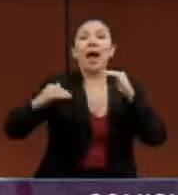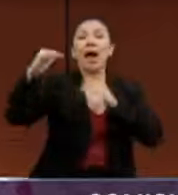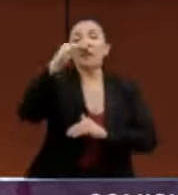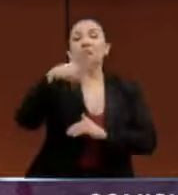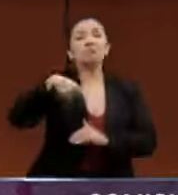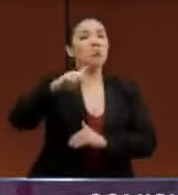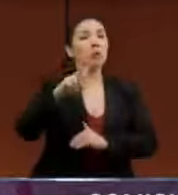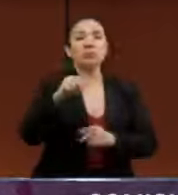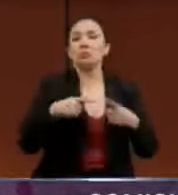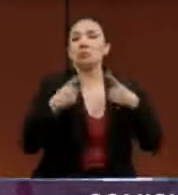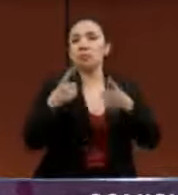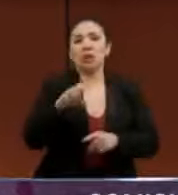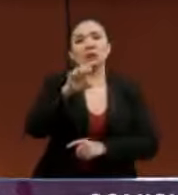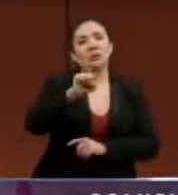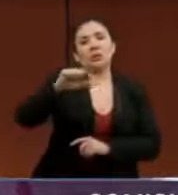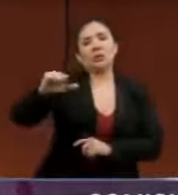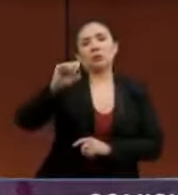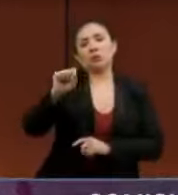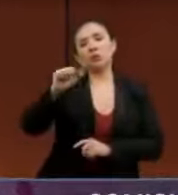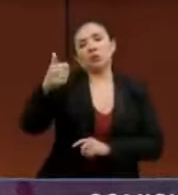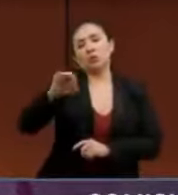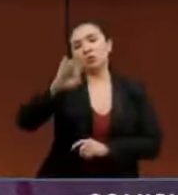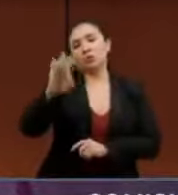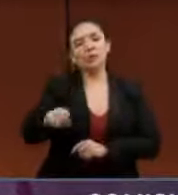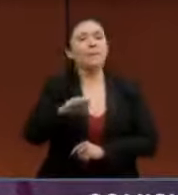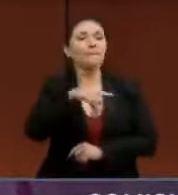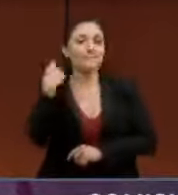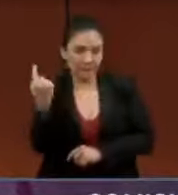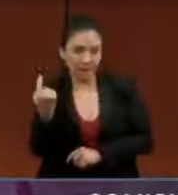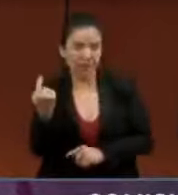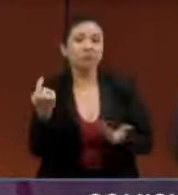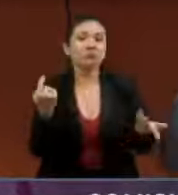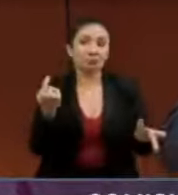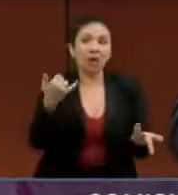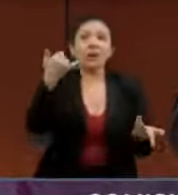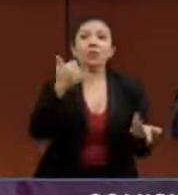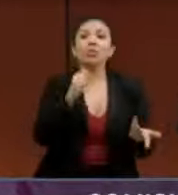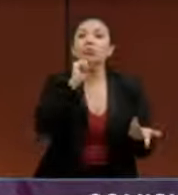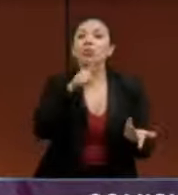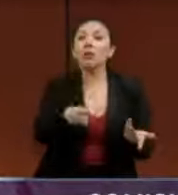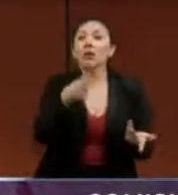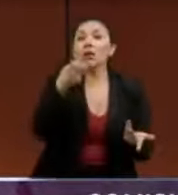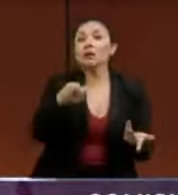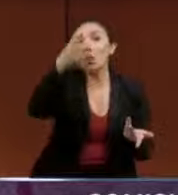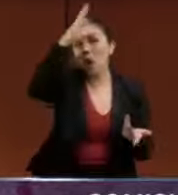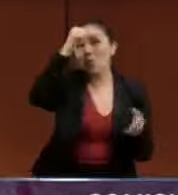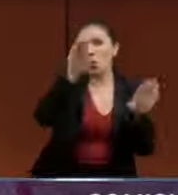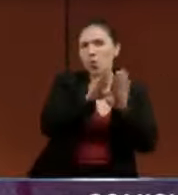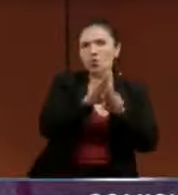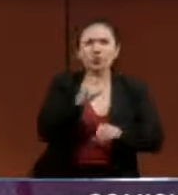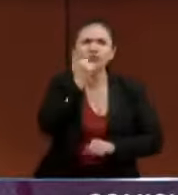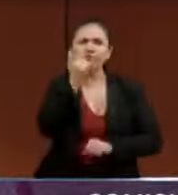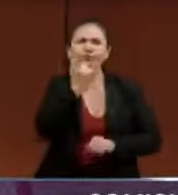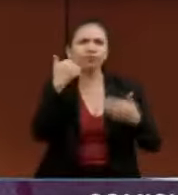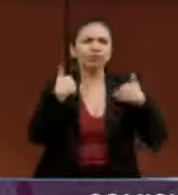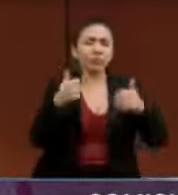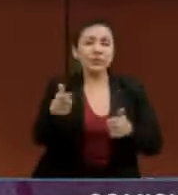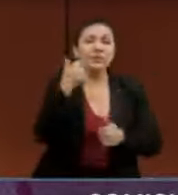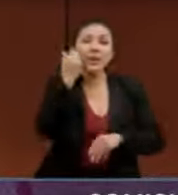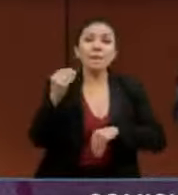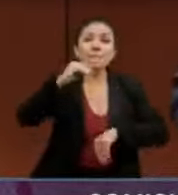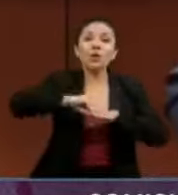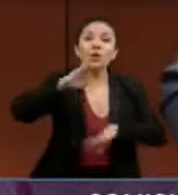que no obtuvo el 66.6% de los votos, y que, de acuerdo a interpretaciones, quiere tener más